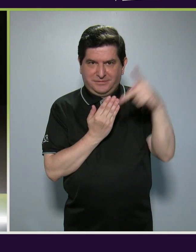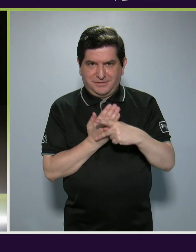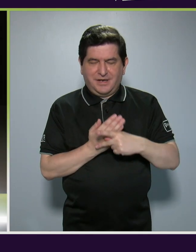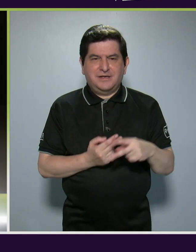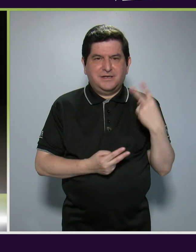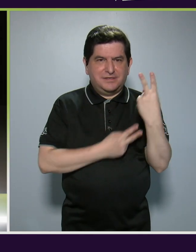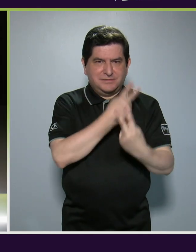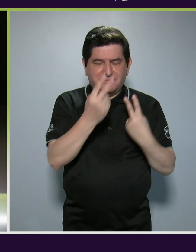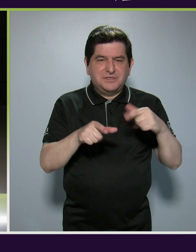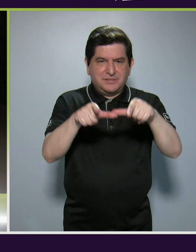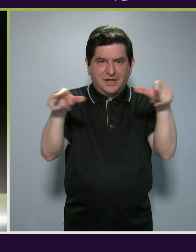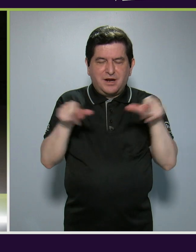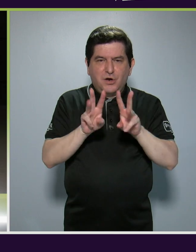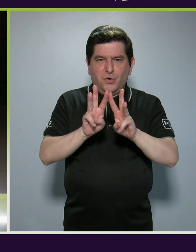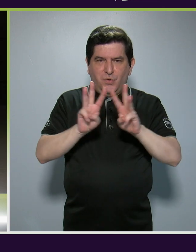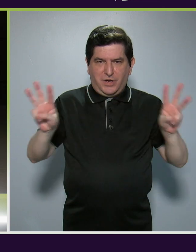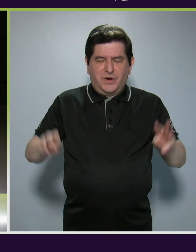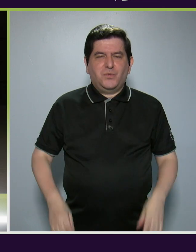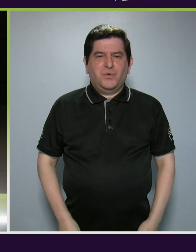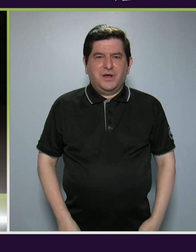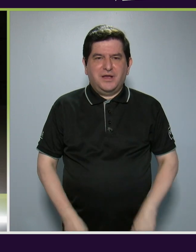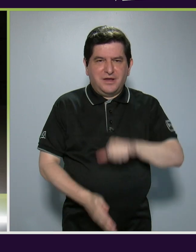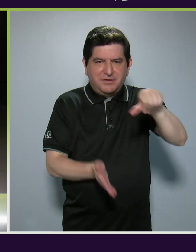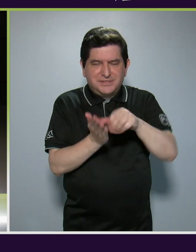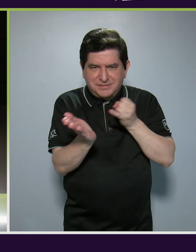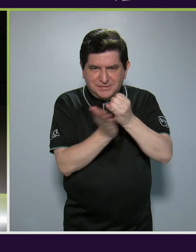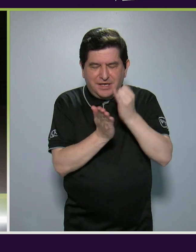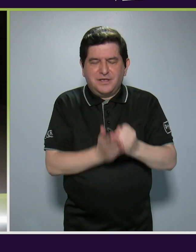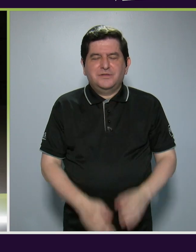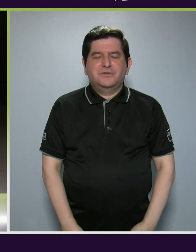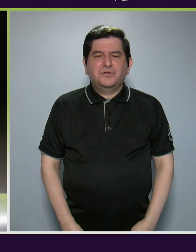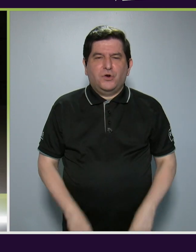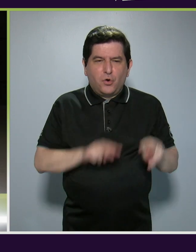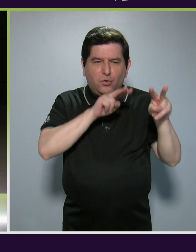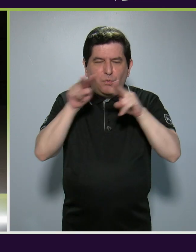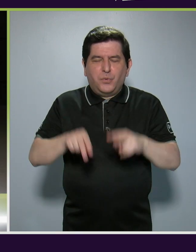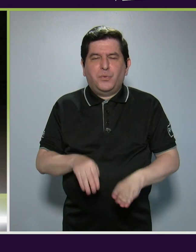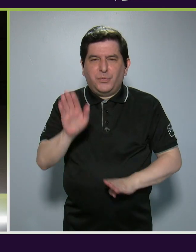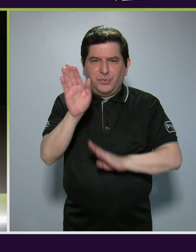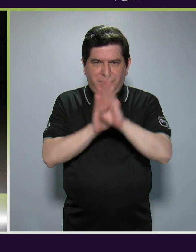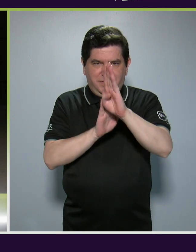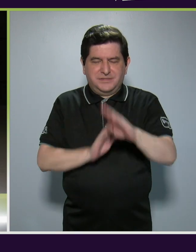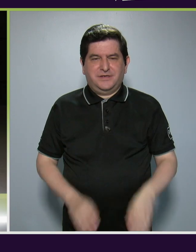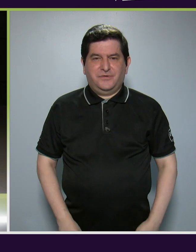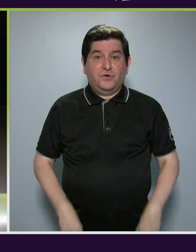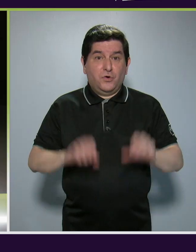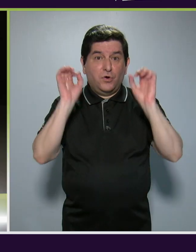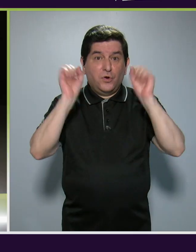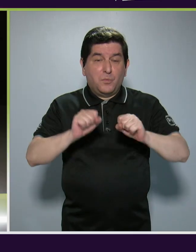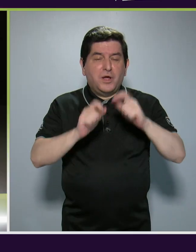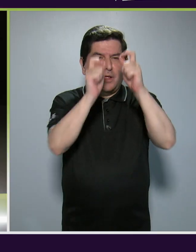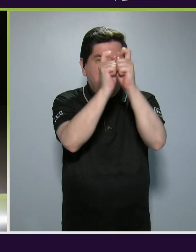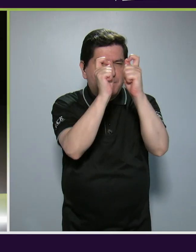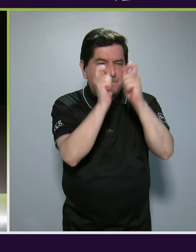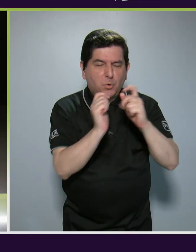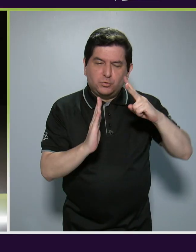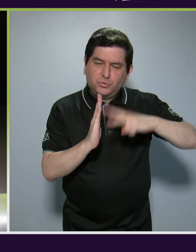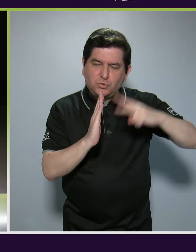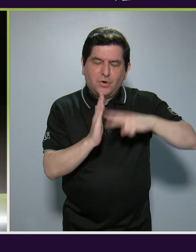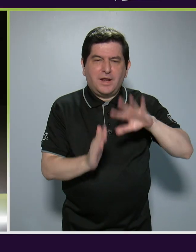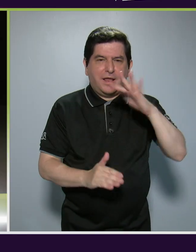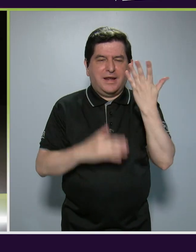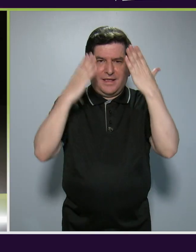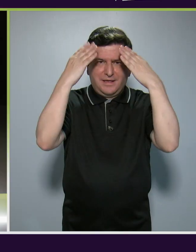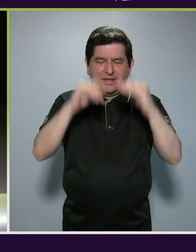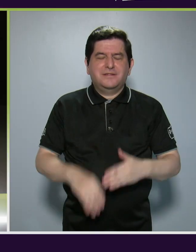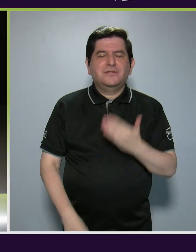visitar el sitio web del Centro de Investigación Observatorio del Desarrollo para que puedan en detalle leer este quinto informe. Muchas